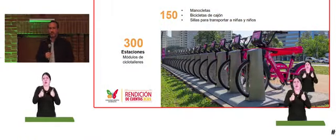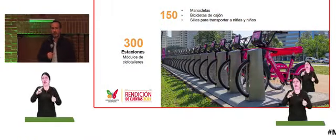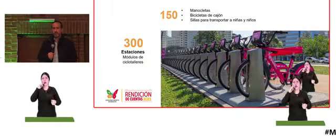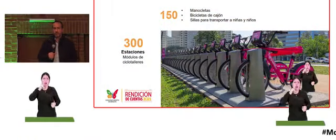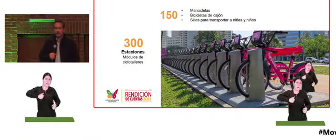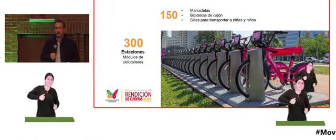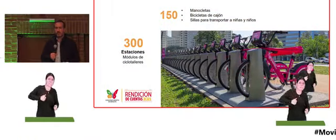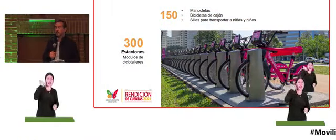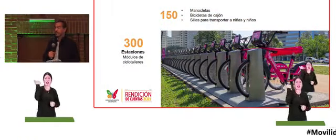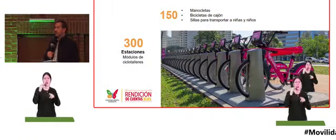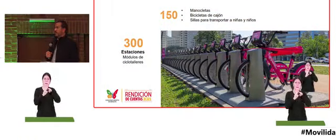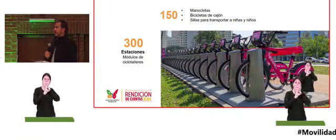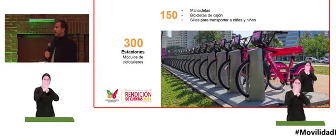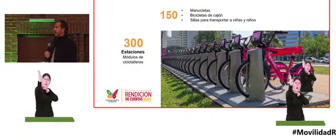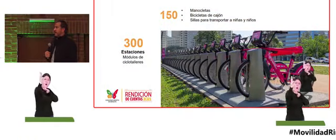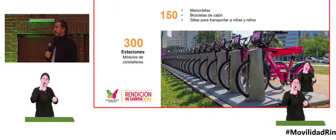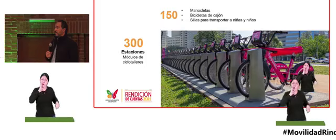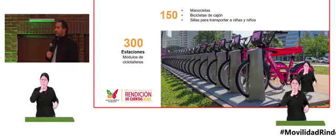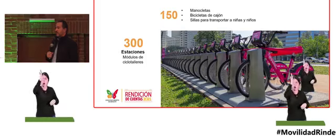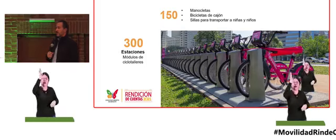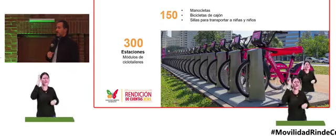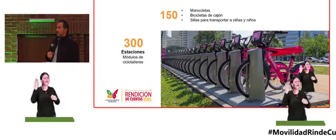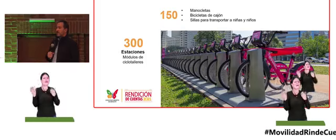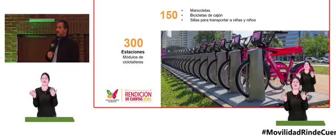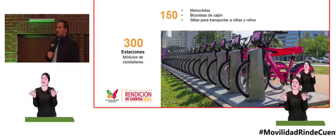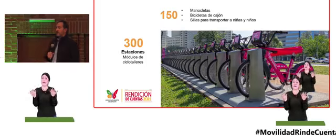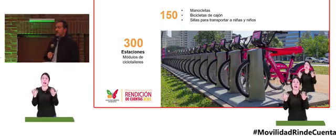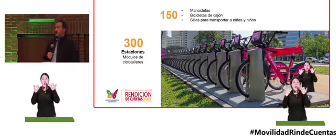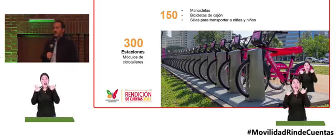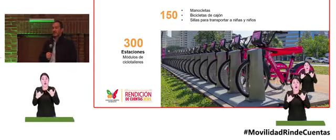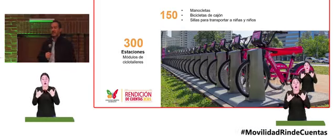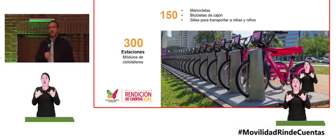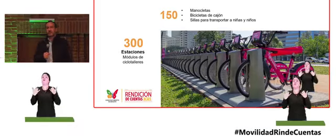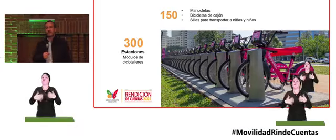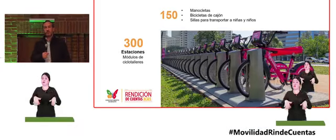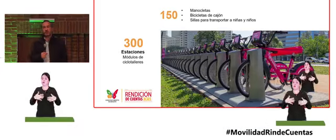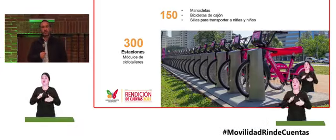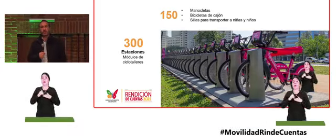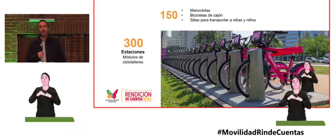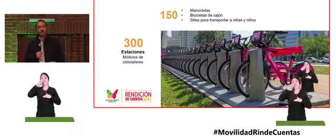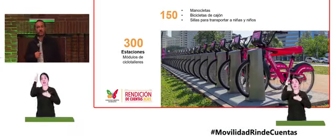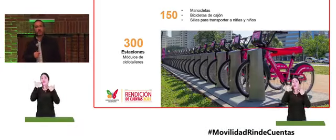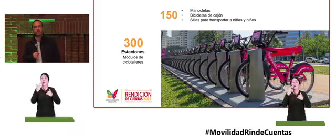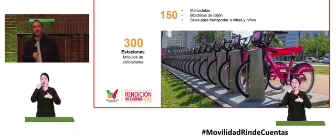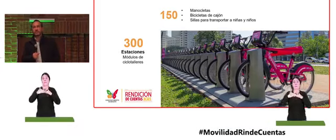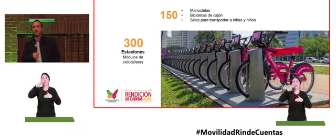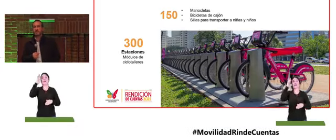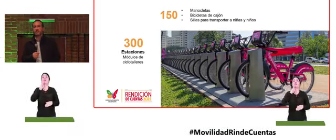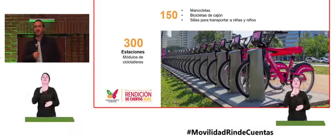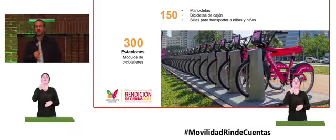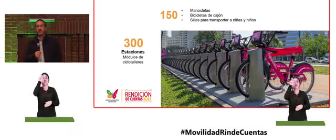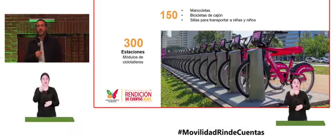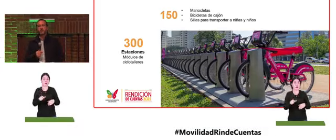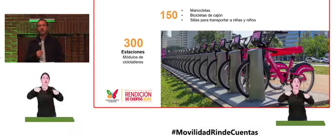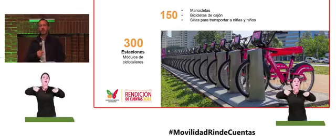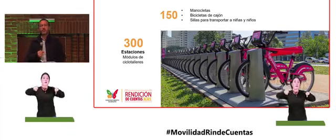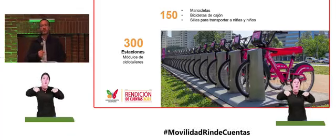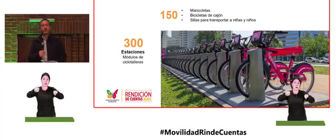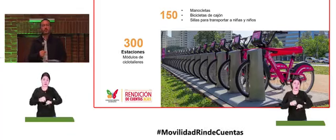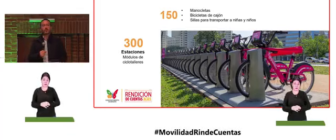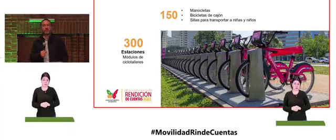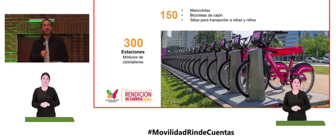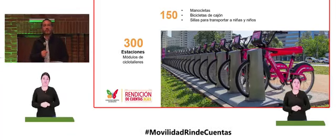límites de velocidad. Lastimosamente, tenemos la mayor cantidad de fatalidades que tenemos en este momento es de los motociclistas precisamente. ¿Por qué? Pues